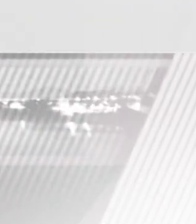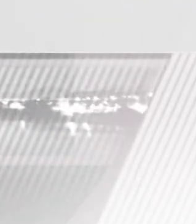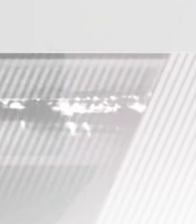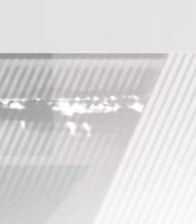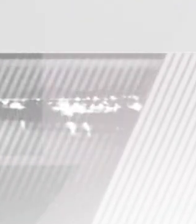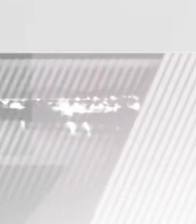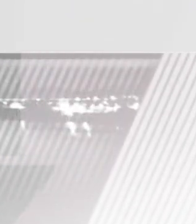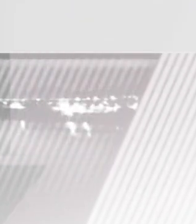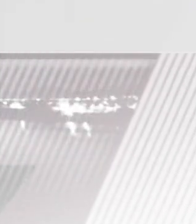¡Gracias!